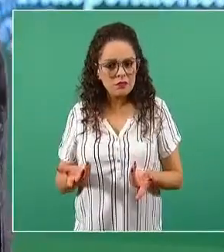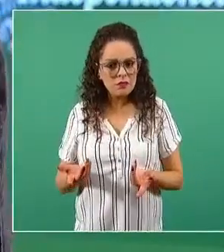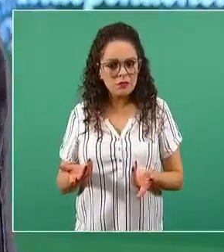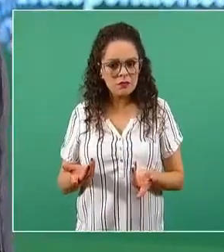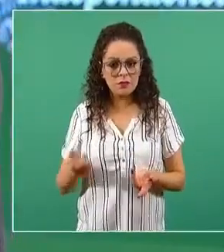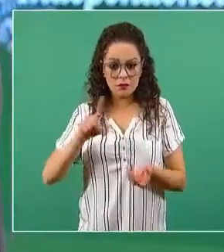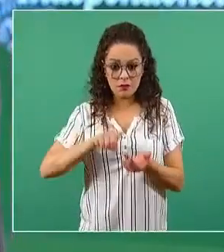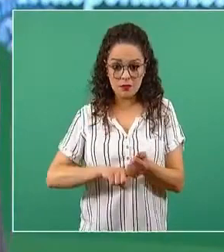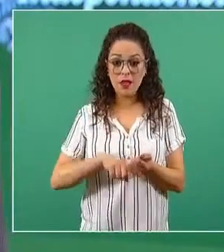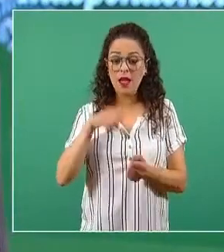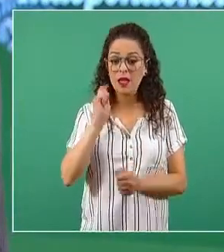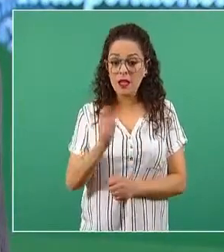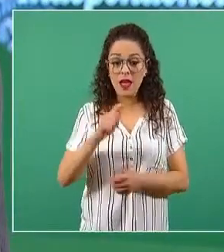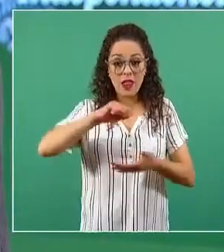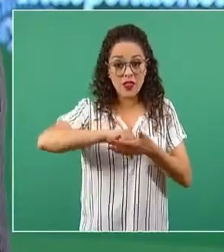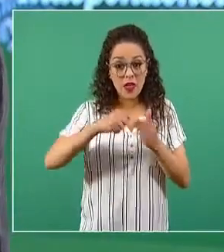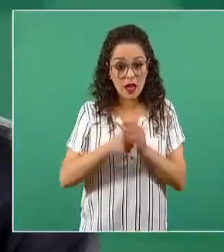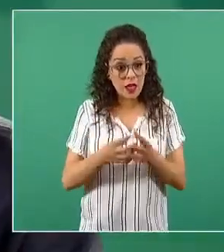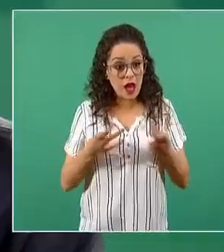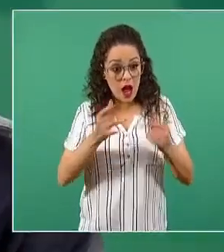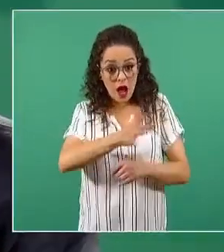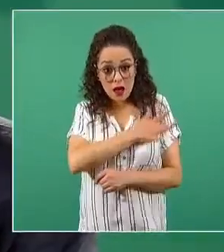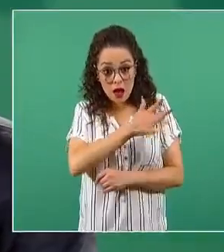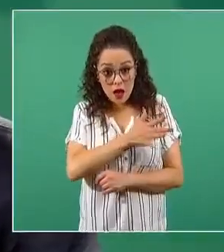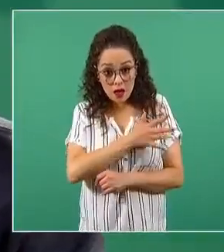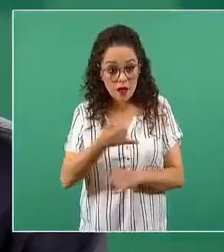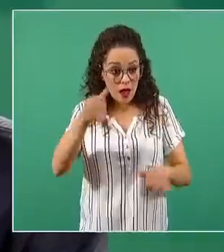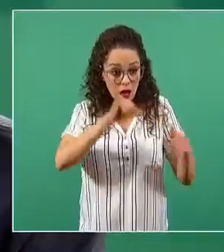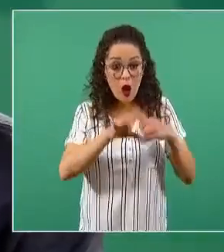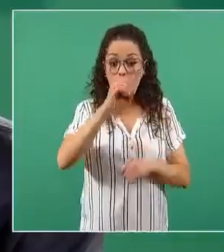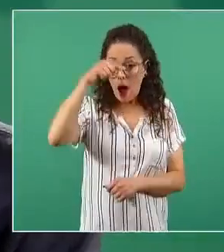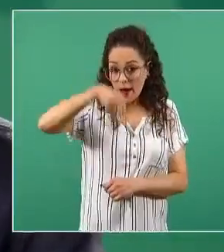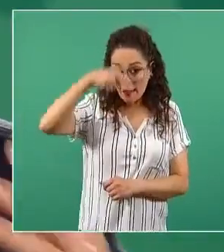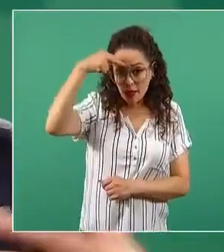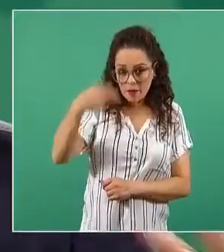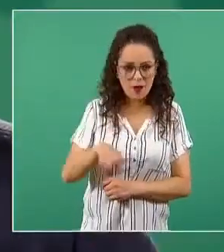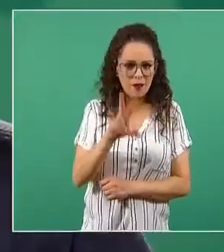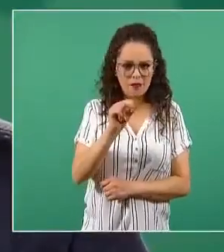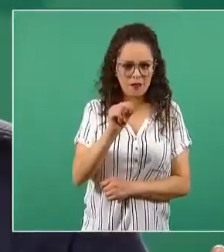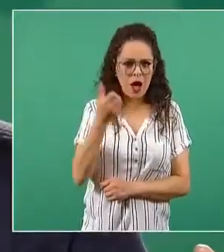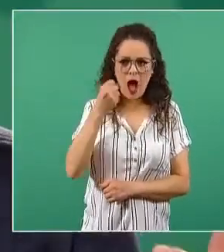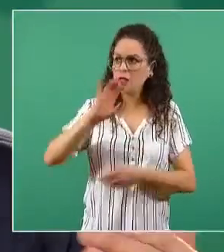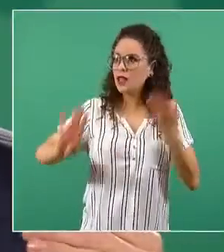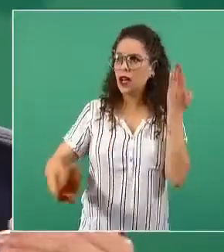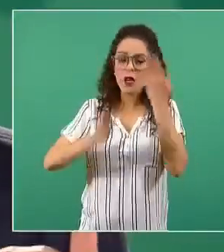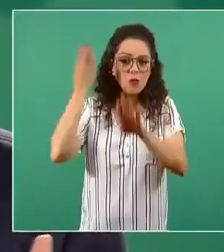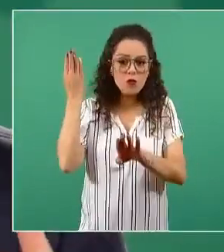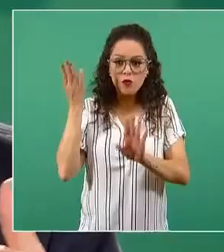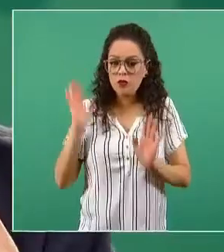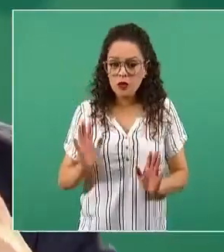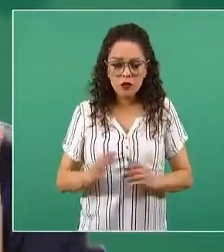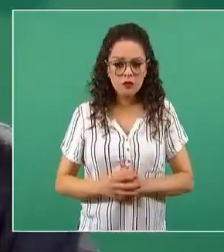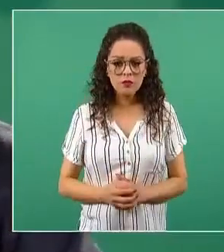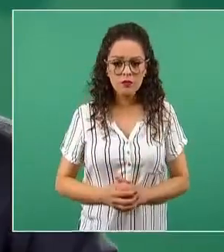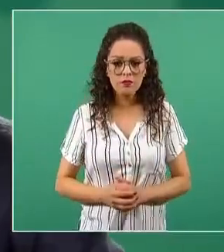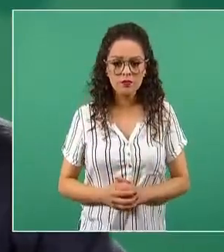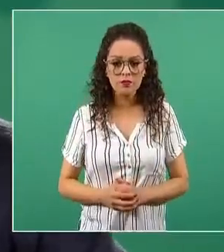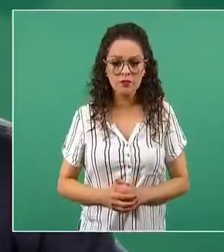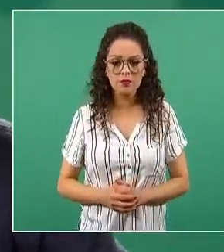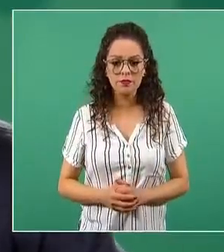nos referimos a calidades técnicas de los laboratorios ni específicamente de México. Esto ocurre en todo el mundo. El proceso